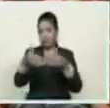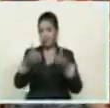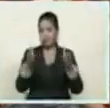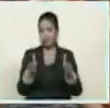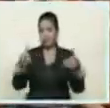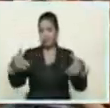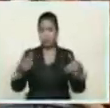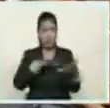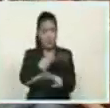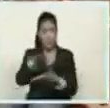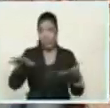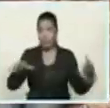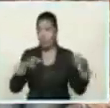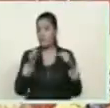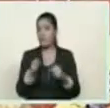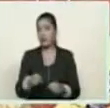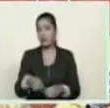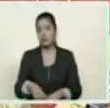y al caos